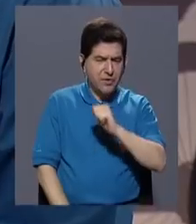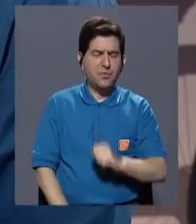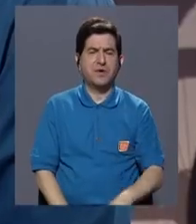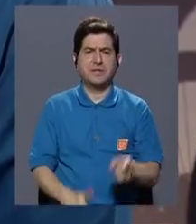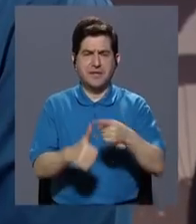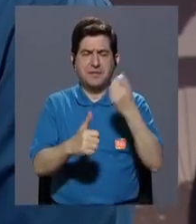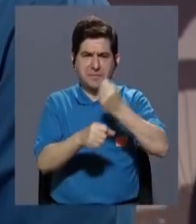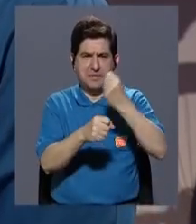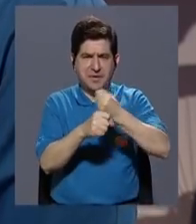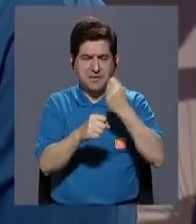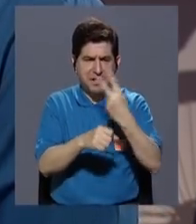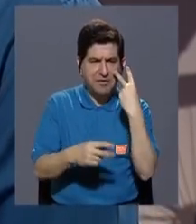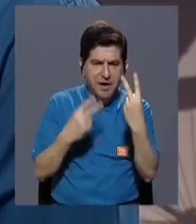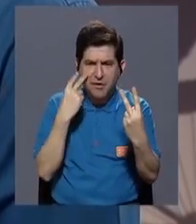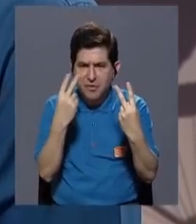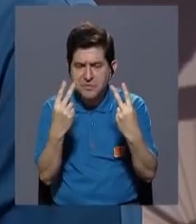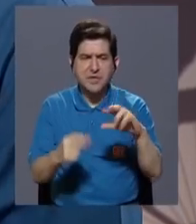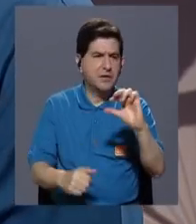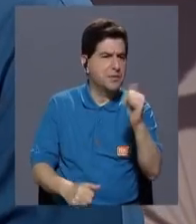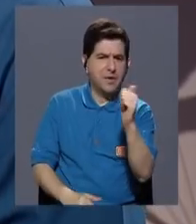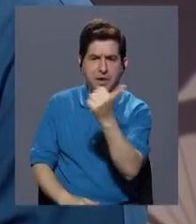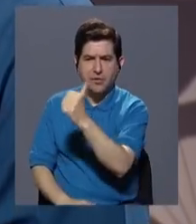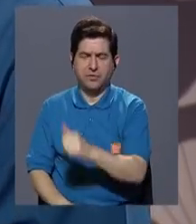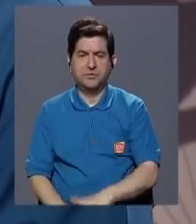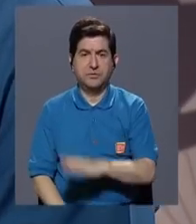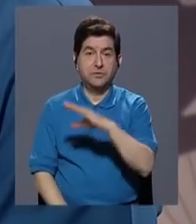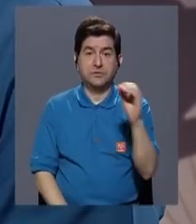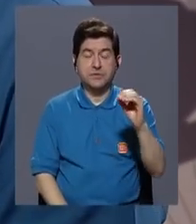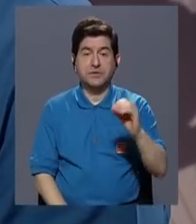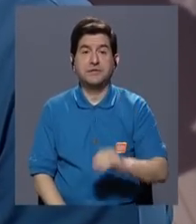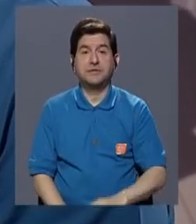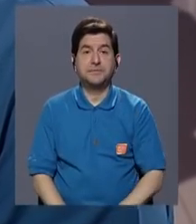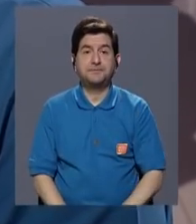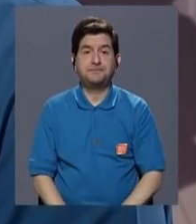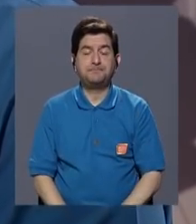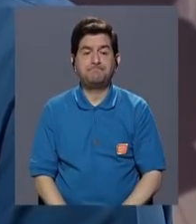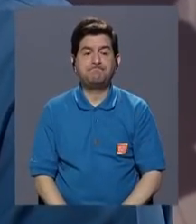que se vea este primer trabajo y que tengamos